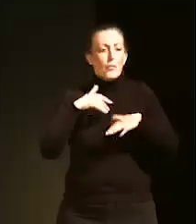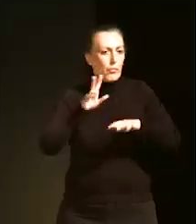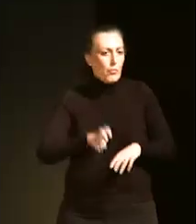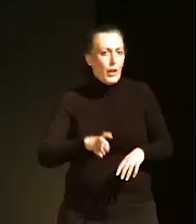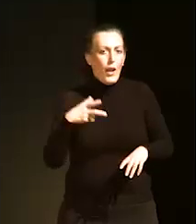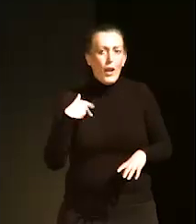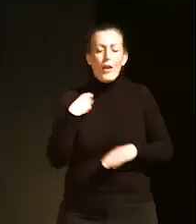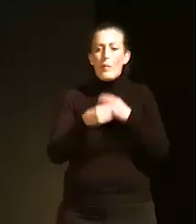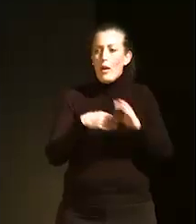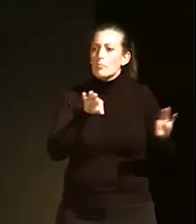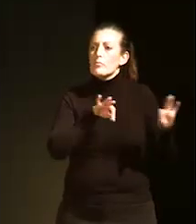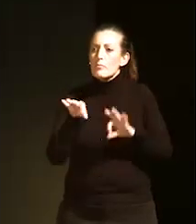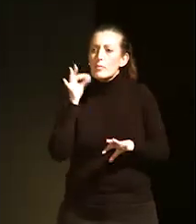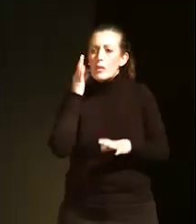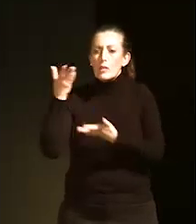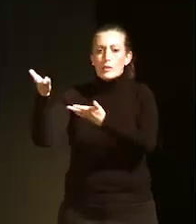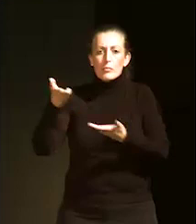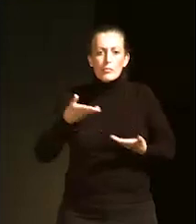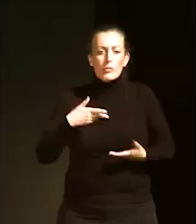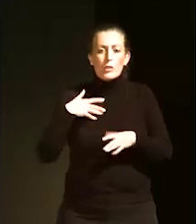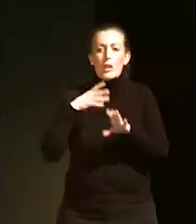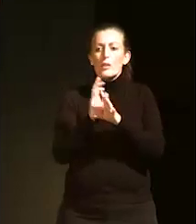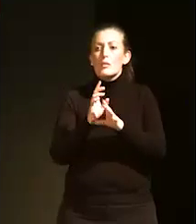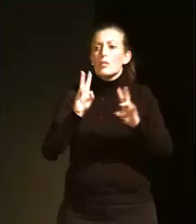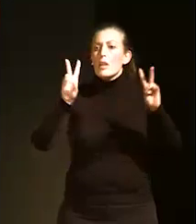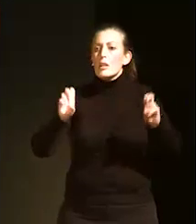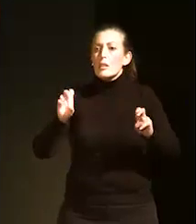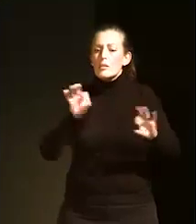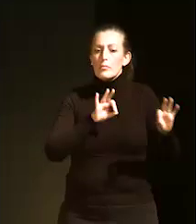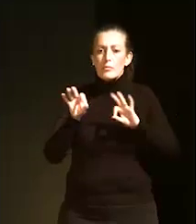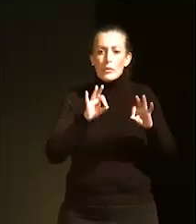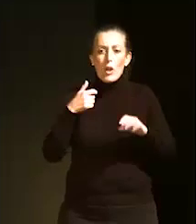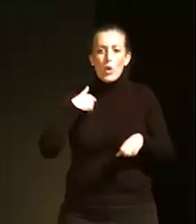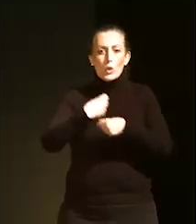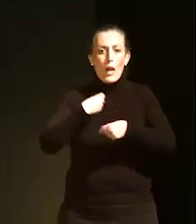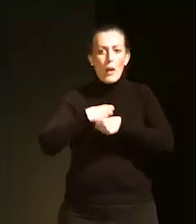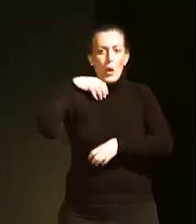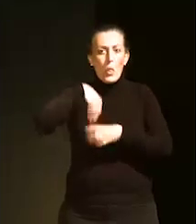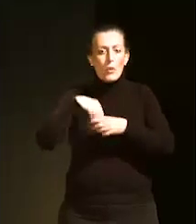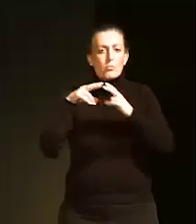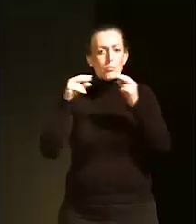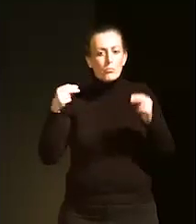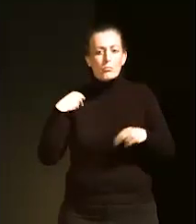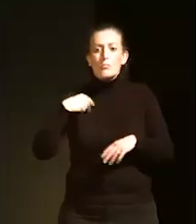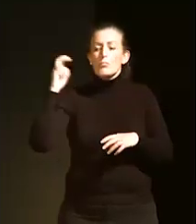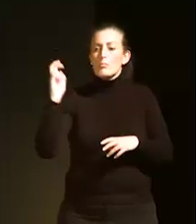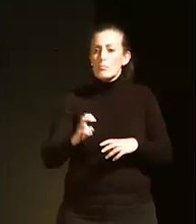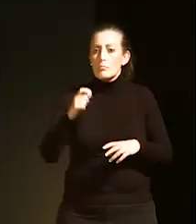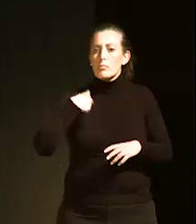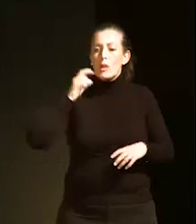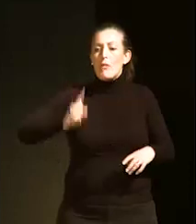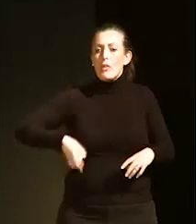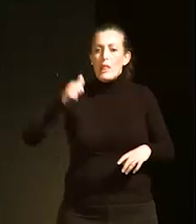a ver invitamos desde el laboratorio teatral de artes landívar en donde yo trabajo al director víctor